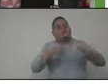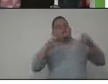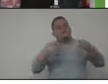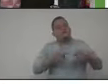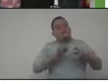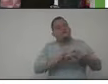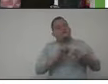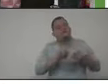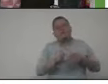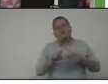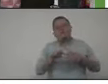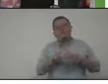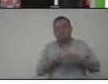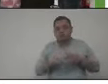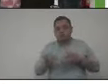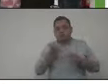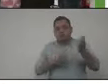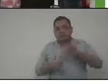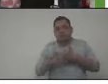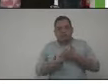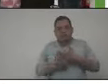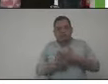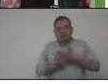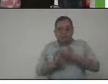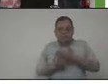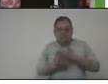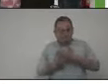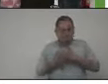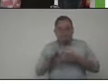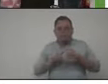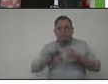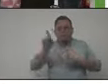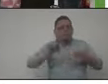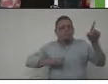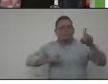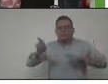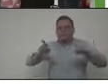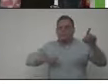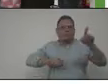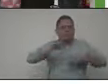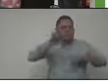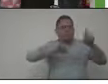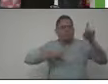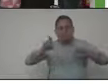y así vamos poco a poco metiendo. Tenemos